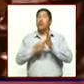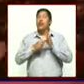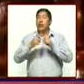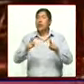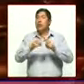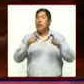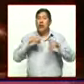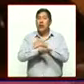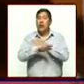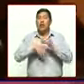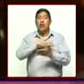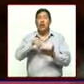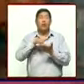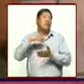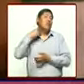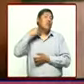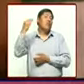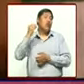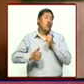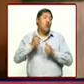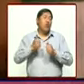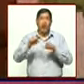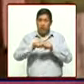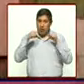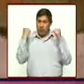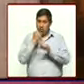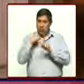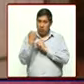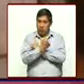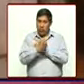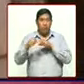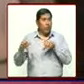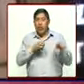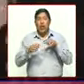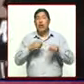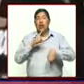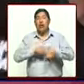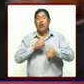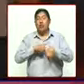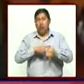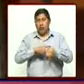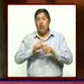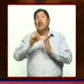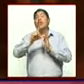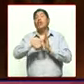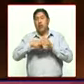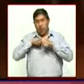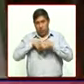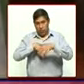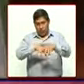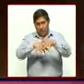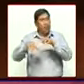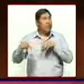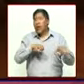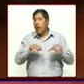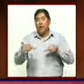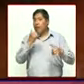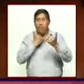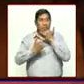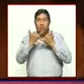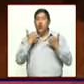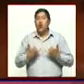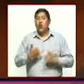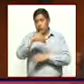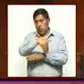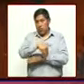los diferentes ingresos a Plaza Murillo para ver cuál es el panorama que se registra justamente a esta hora después de la movilización que se ha registrado